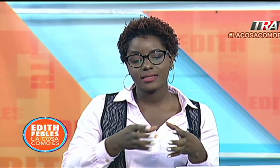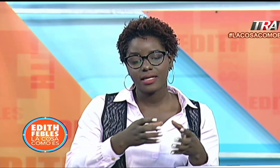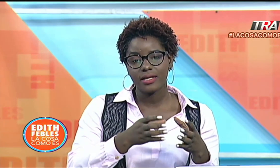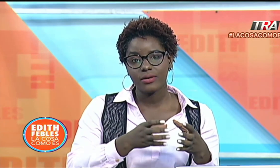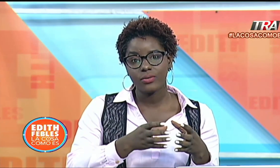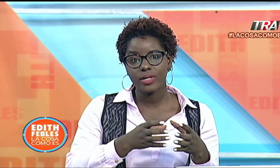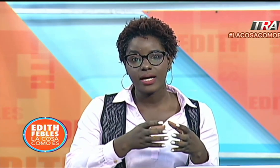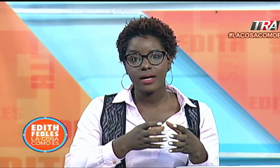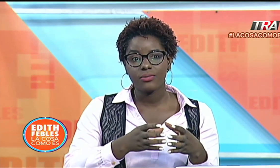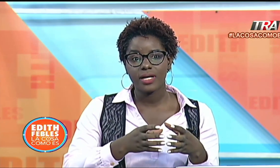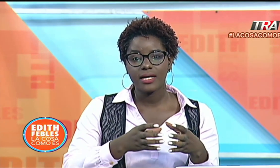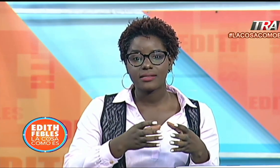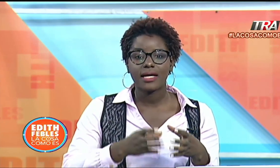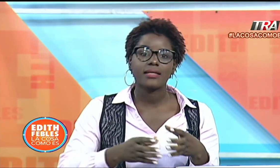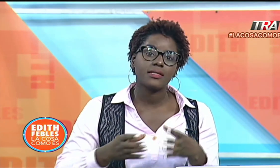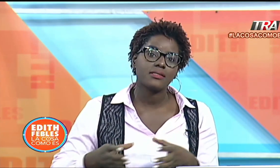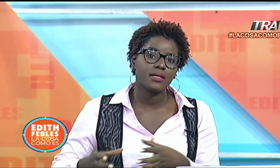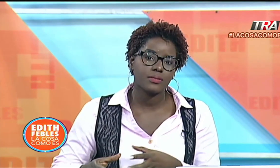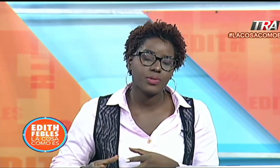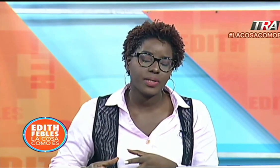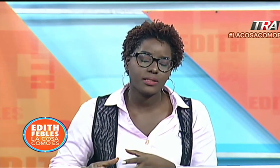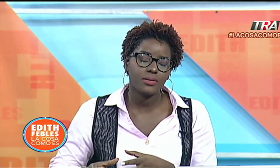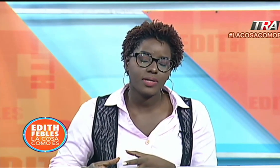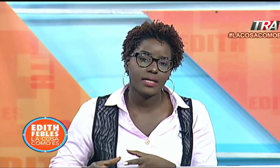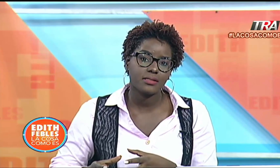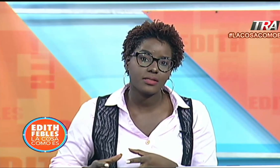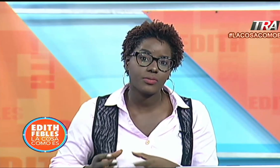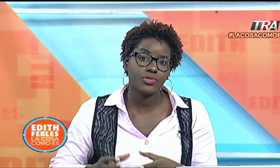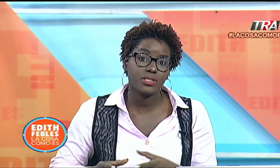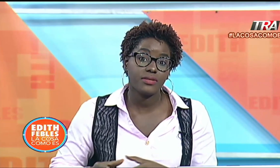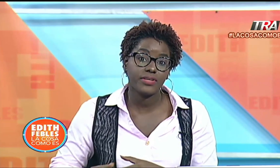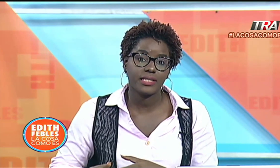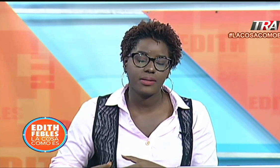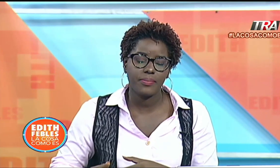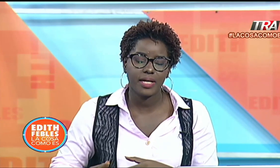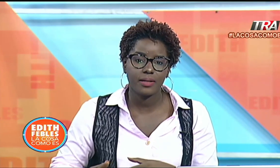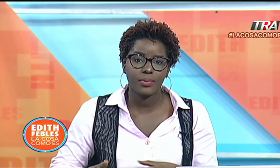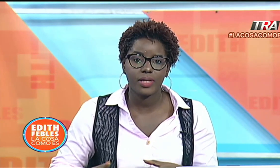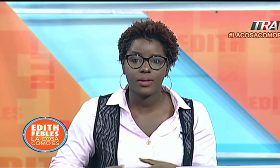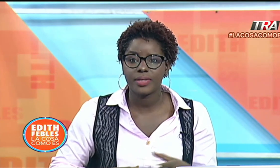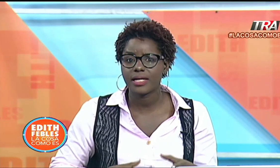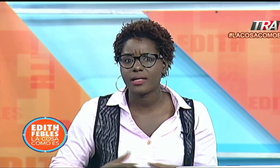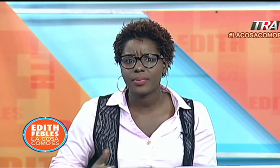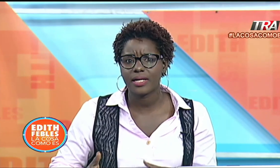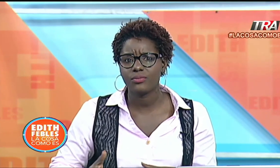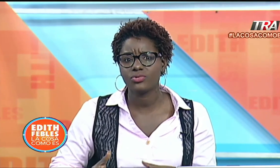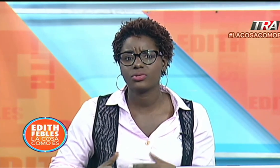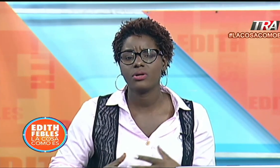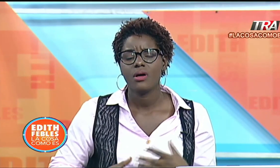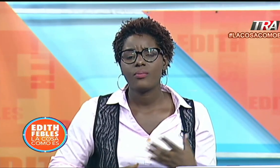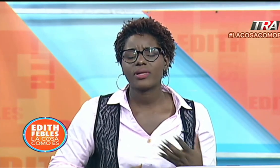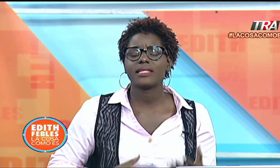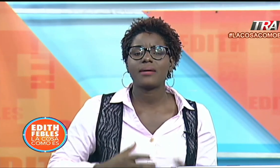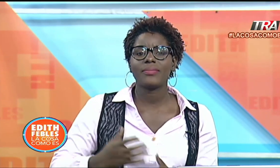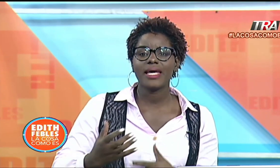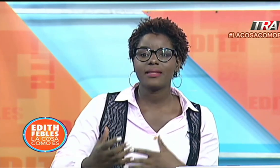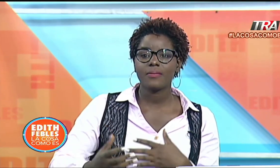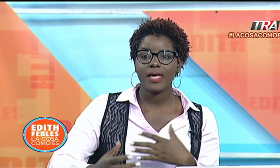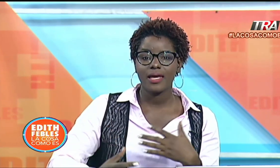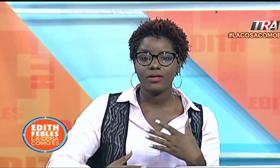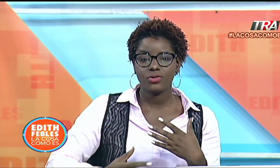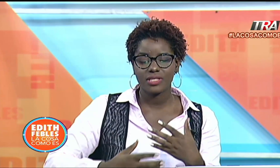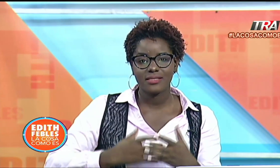que tiene unas características muy particulares que son muy significativas para República Dominicana y para el mundo, porque